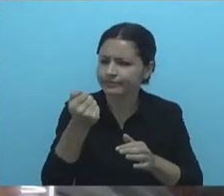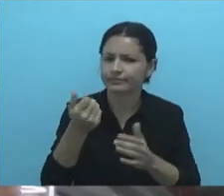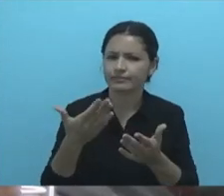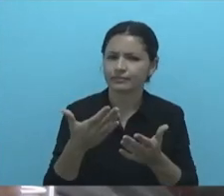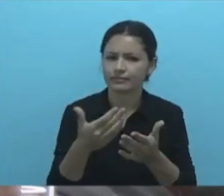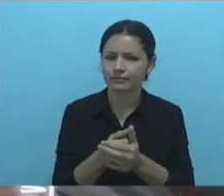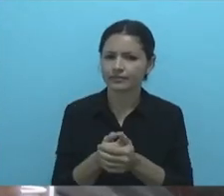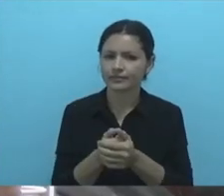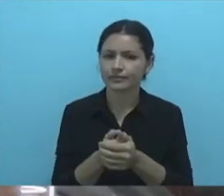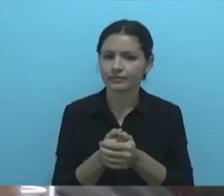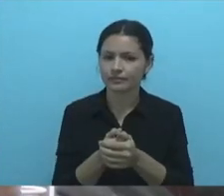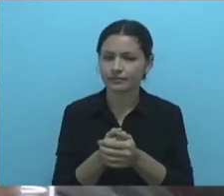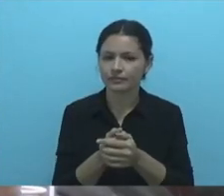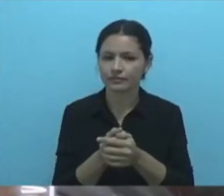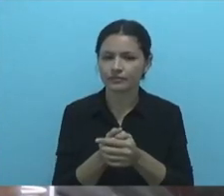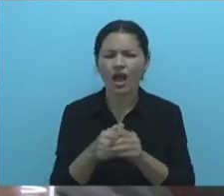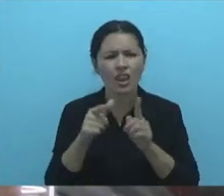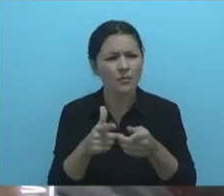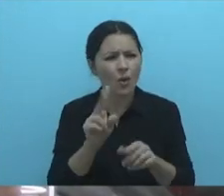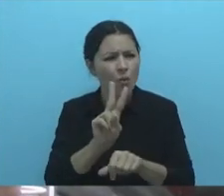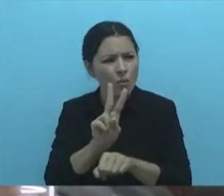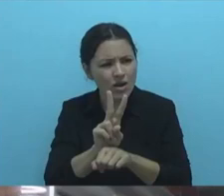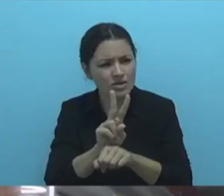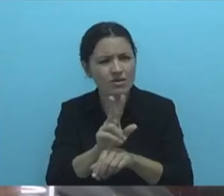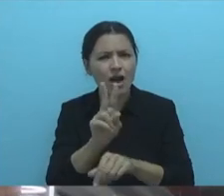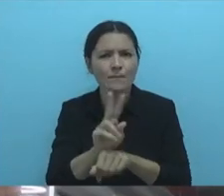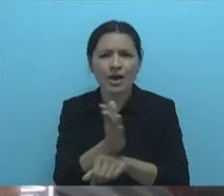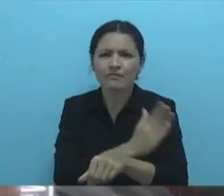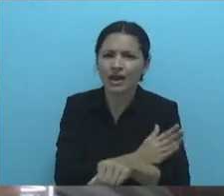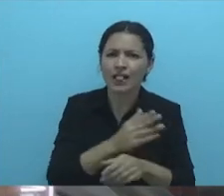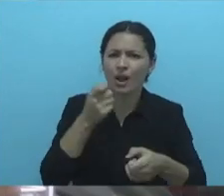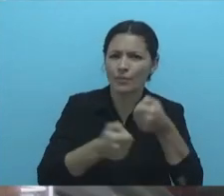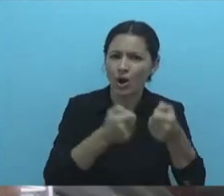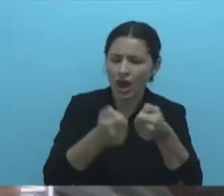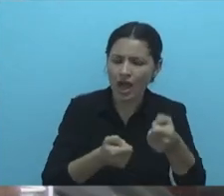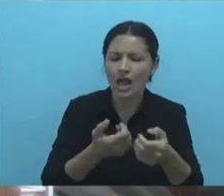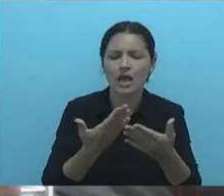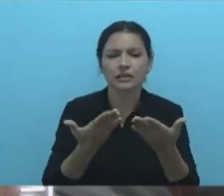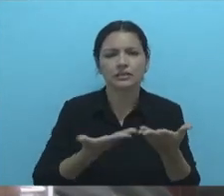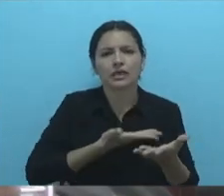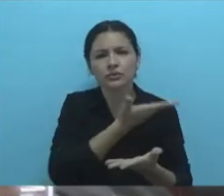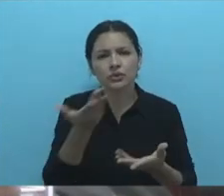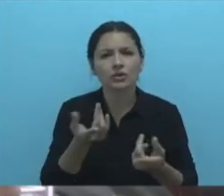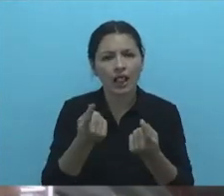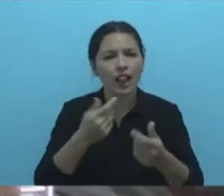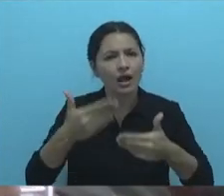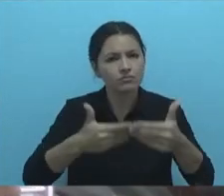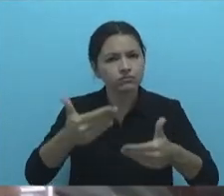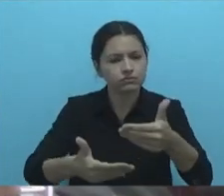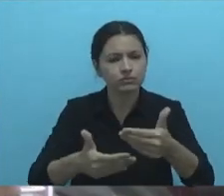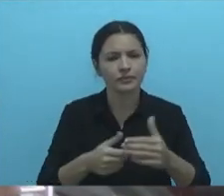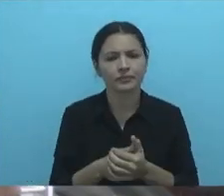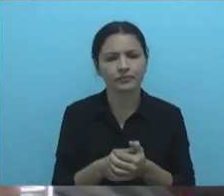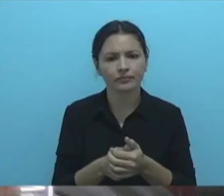permitan defenderlas de la violencia y que permitan que la sociedad Avance en un camino de no discriminación